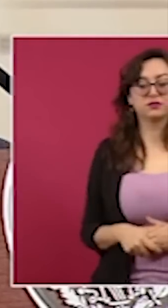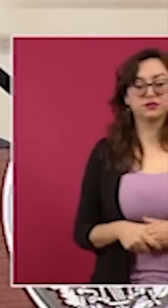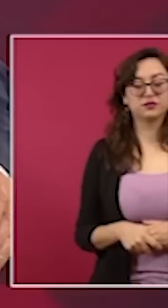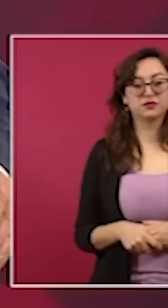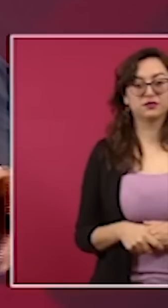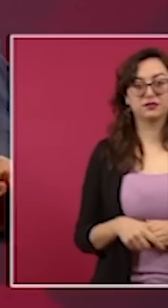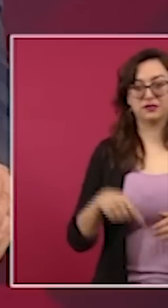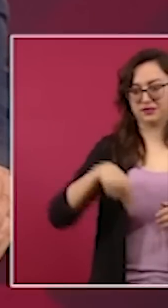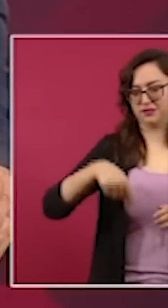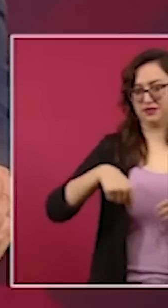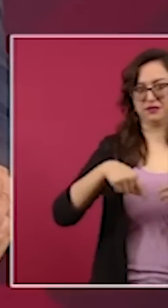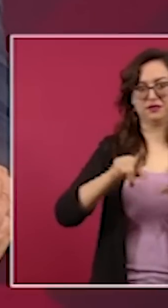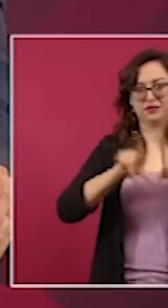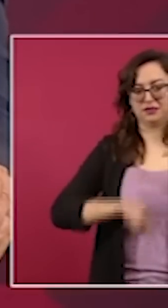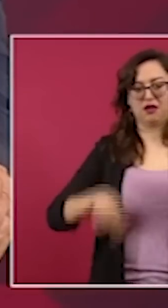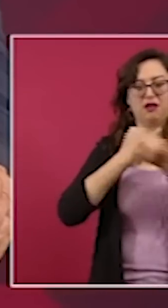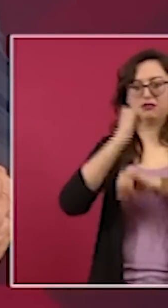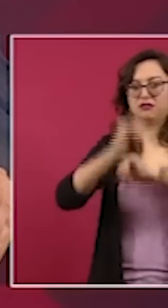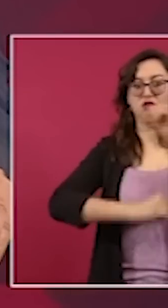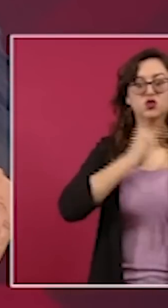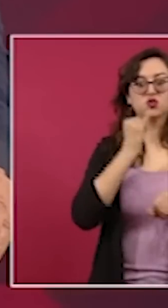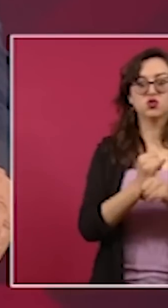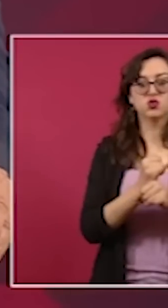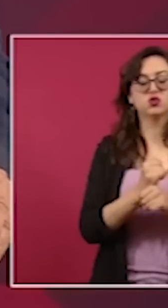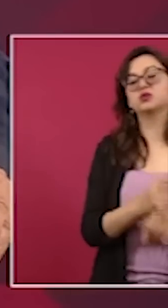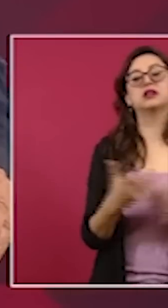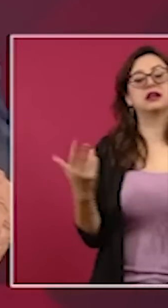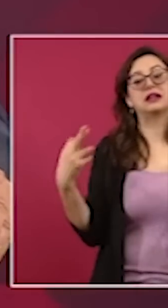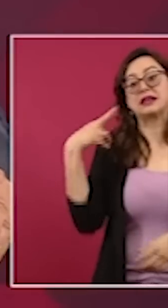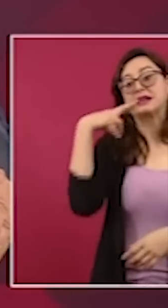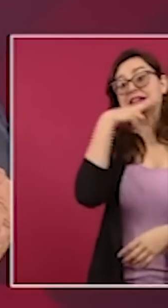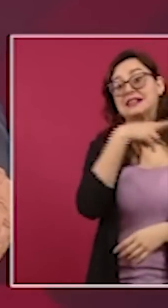nacional, internacional. Entonces si el Wall Street Journal